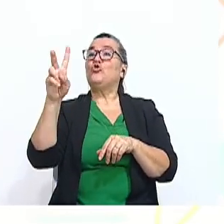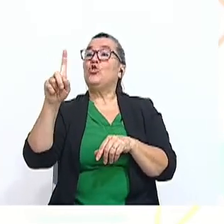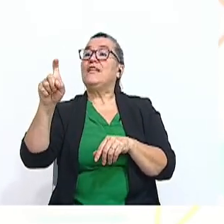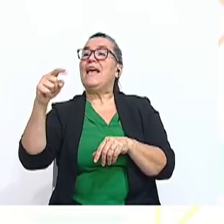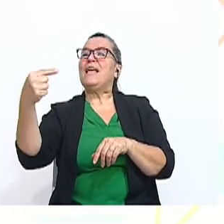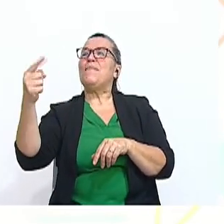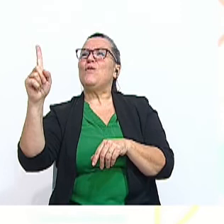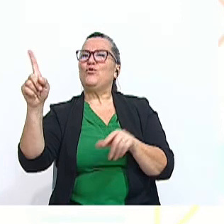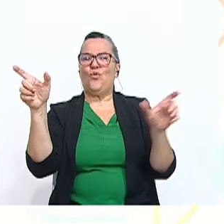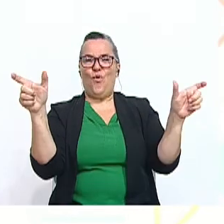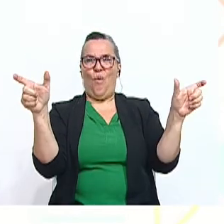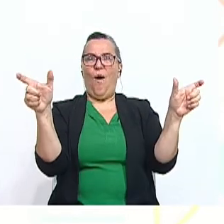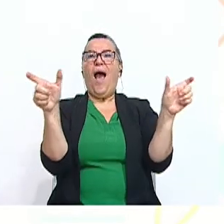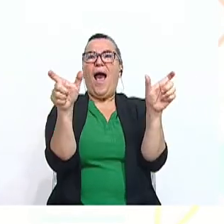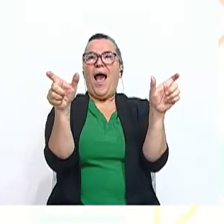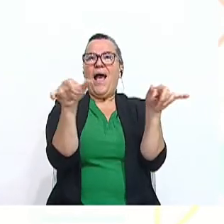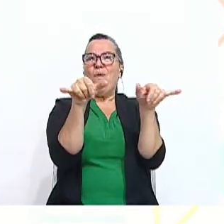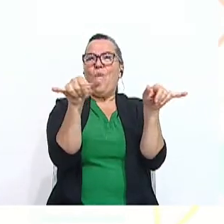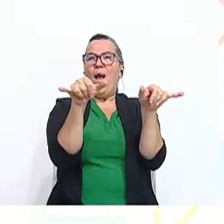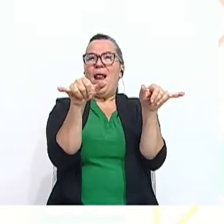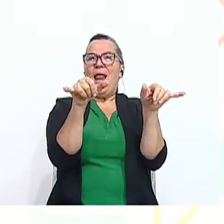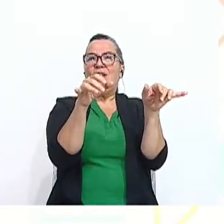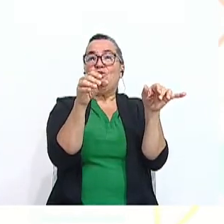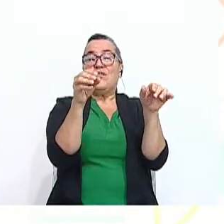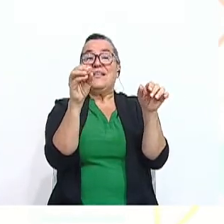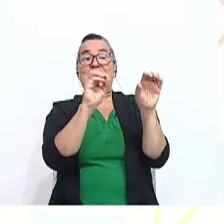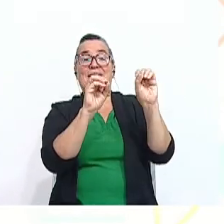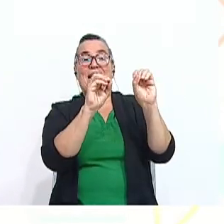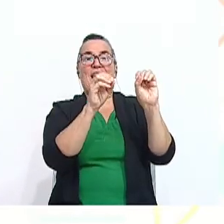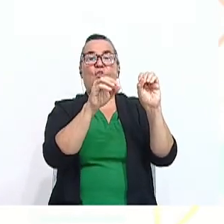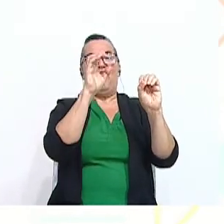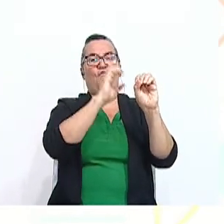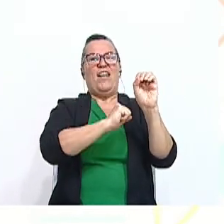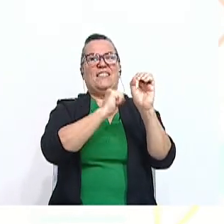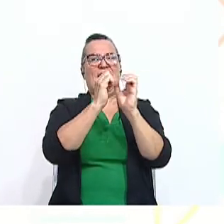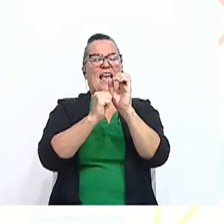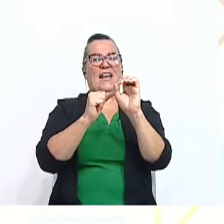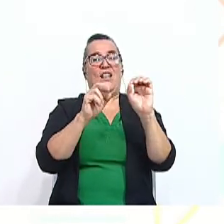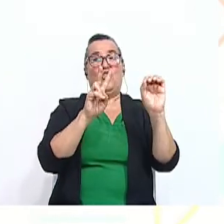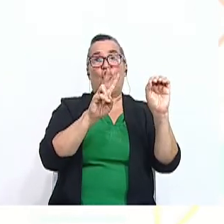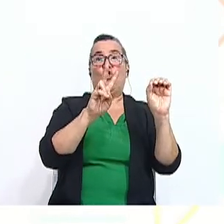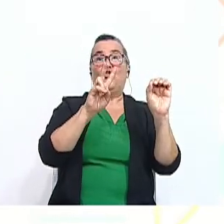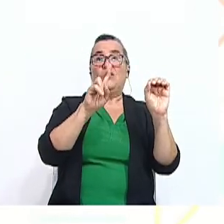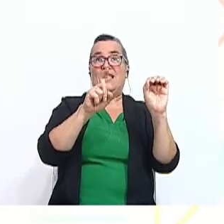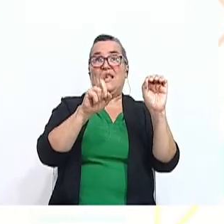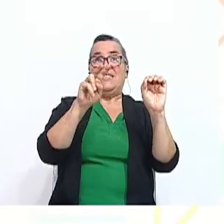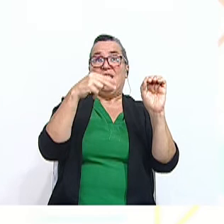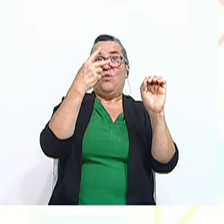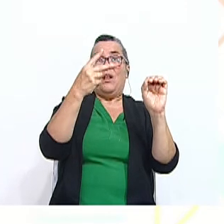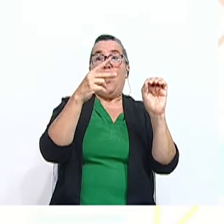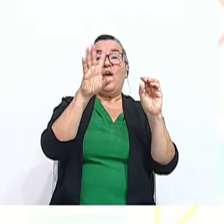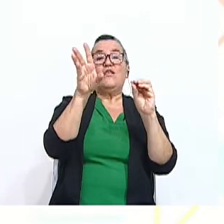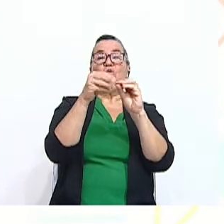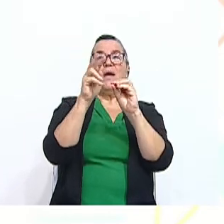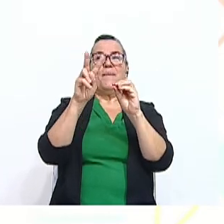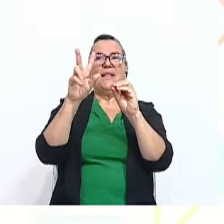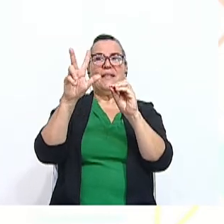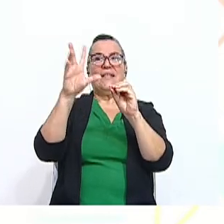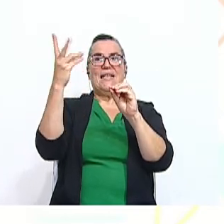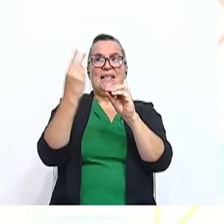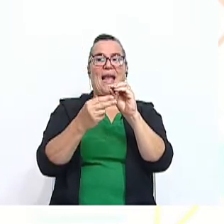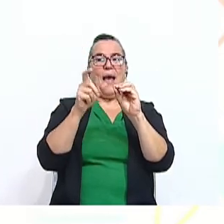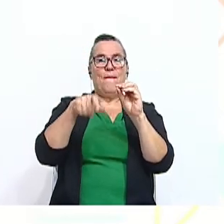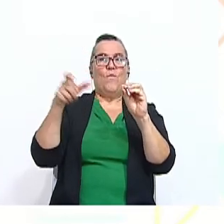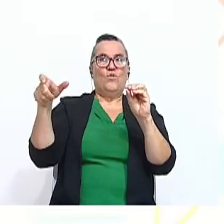12x menos 1. Ahora, vamos a restar 2x al cuadrado y sumar 23 en ambos lados. Por lo